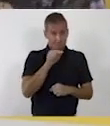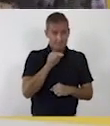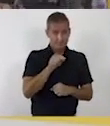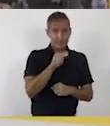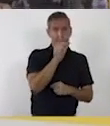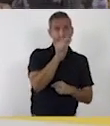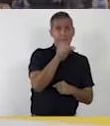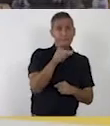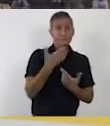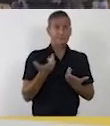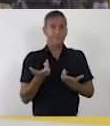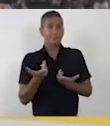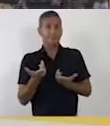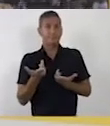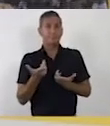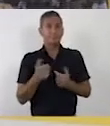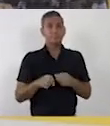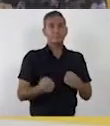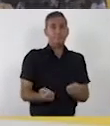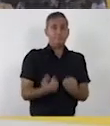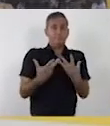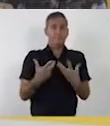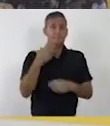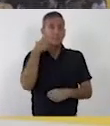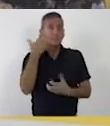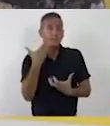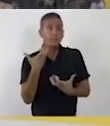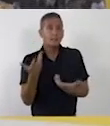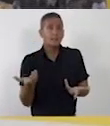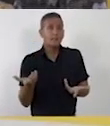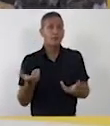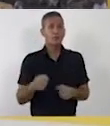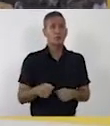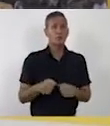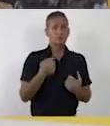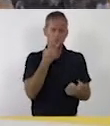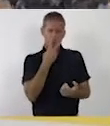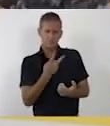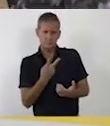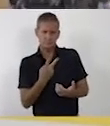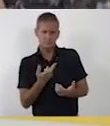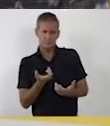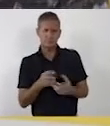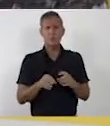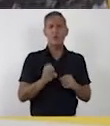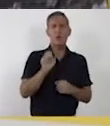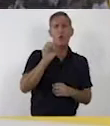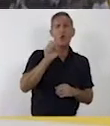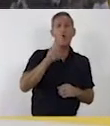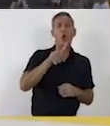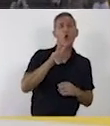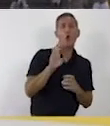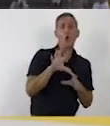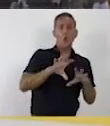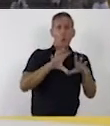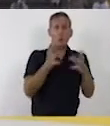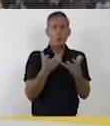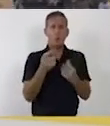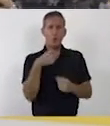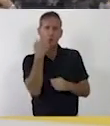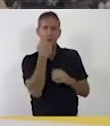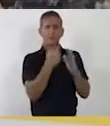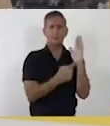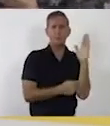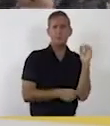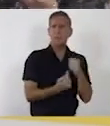señor, desde 1811, descubrió un importante hallazgo en cuanto al volumen que caracteriza a